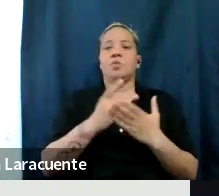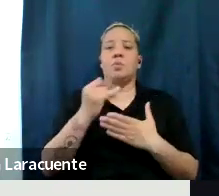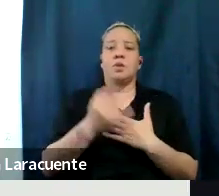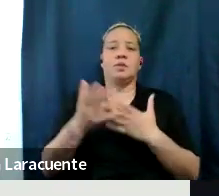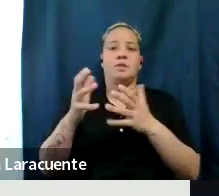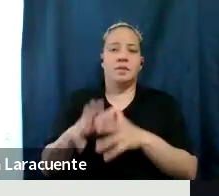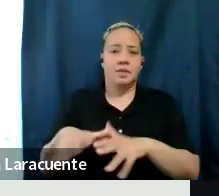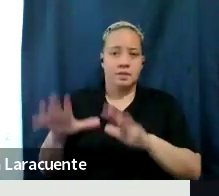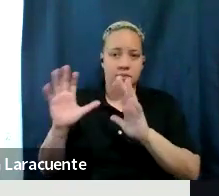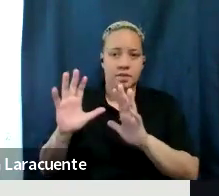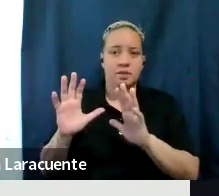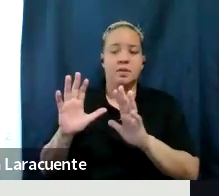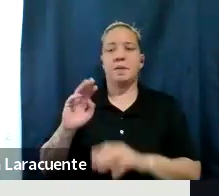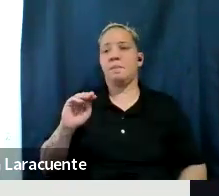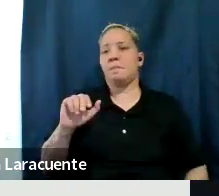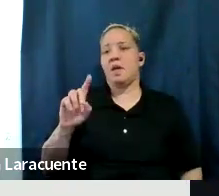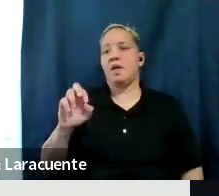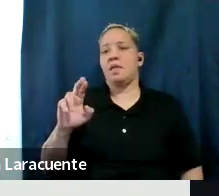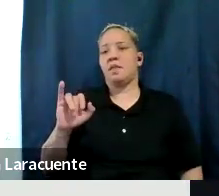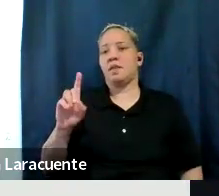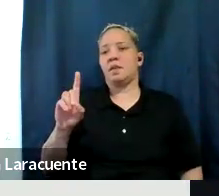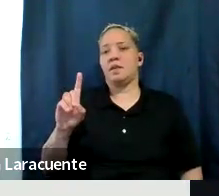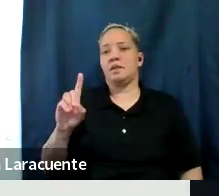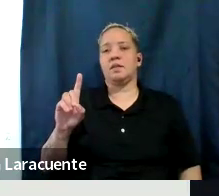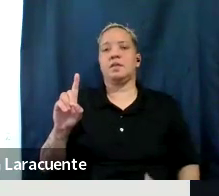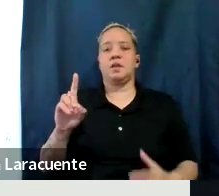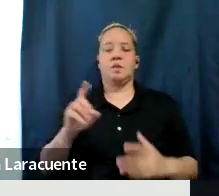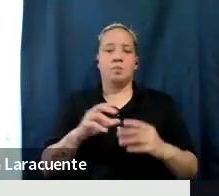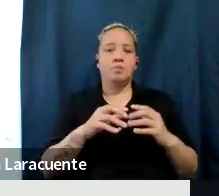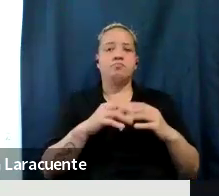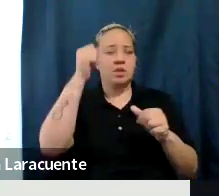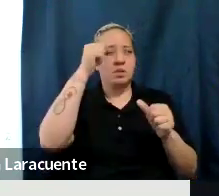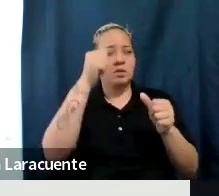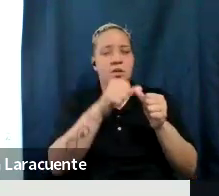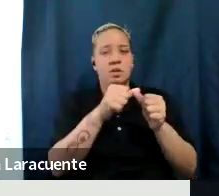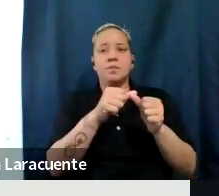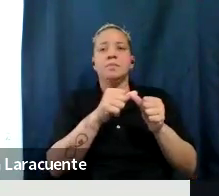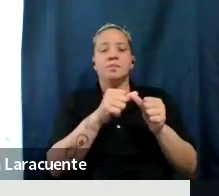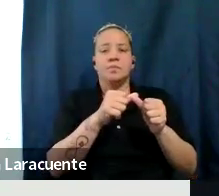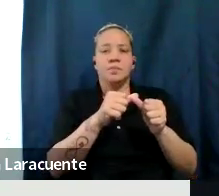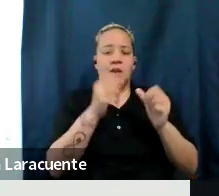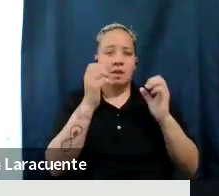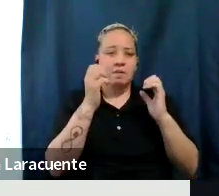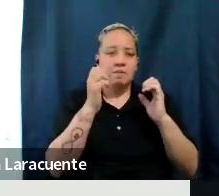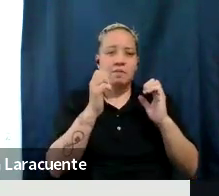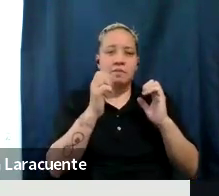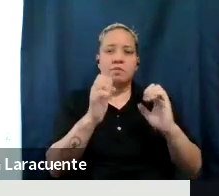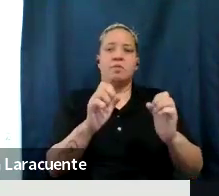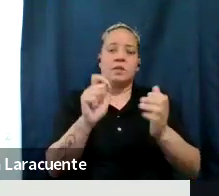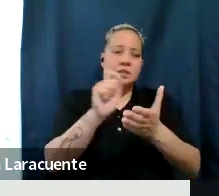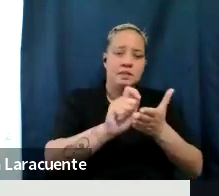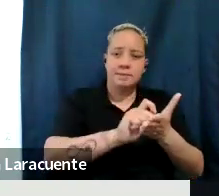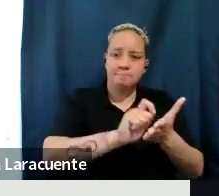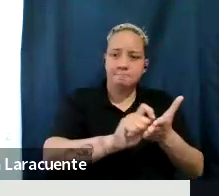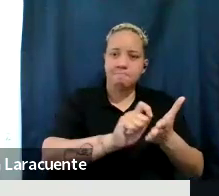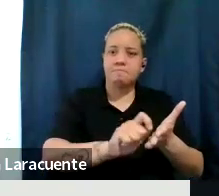cerrados en Madrid y que irá reconstruyendo de memoria con mucho esfuerzo, con muchas anotaciones,